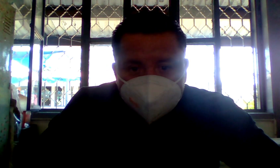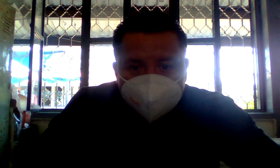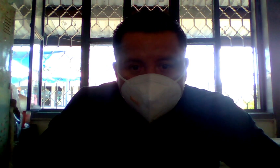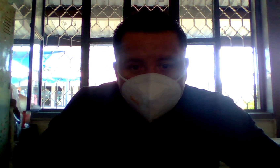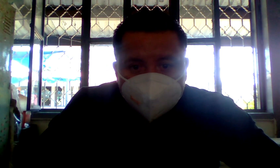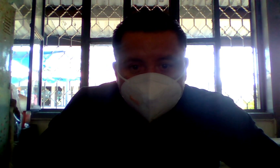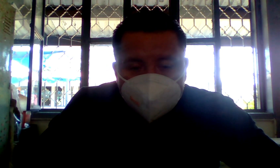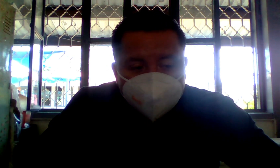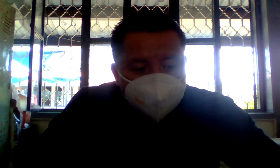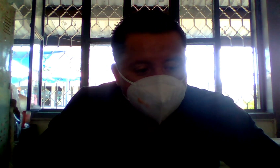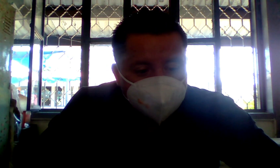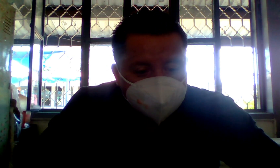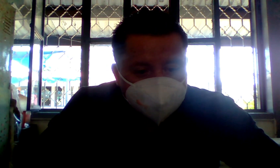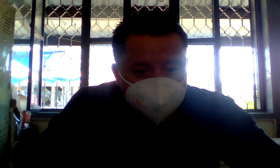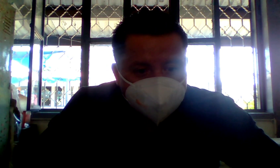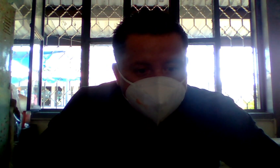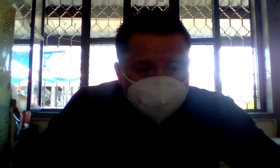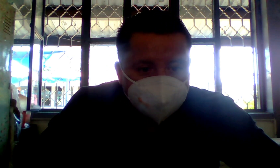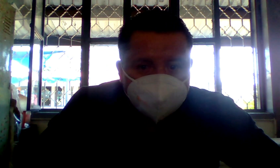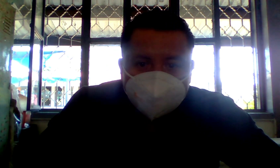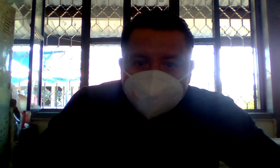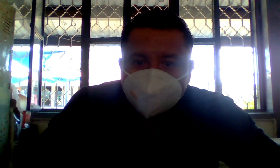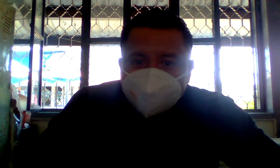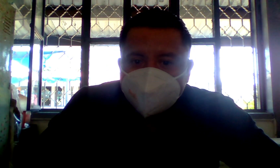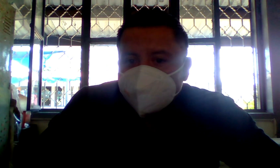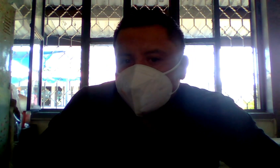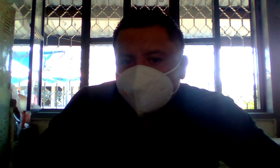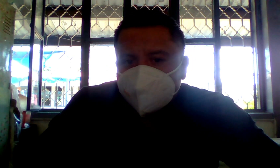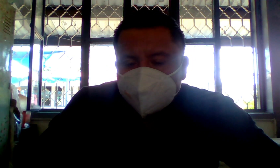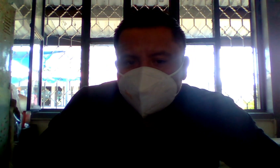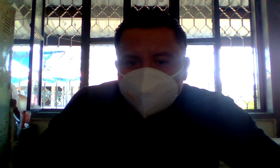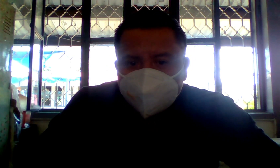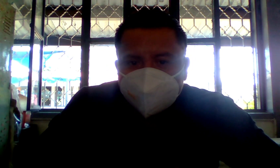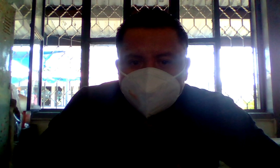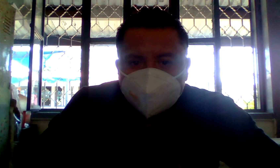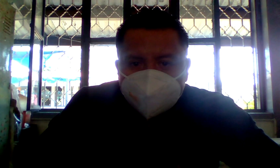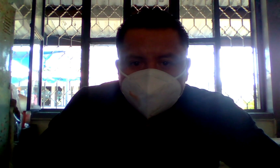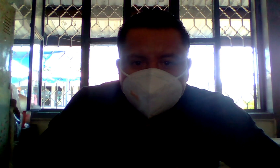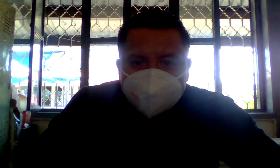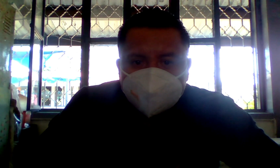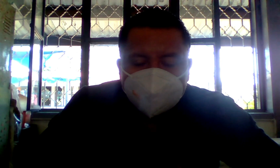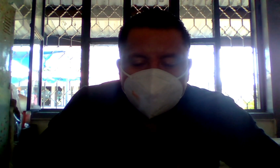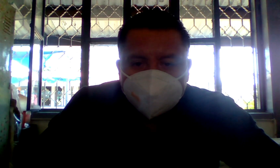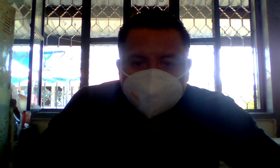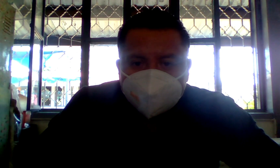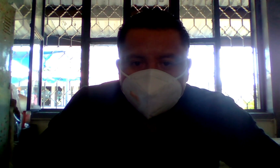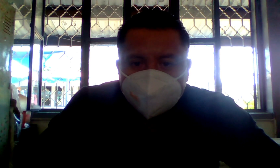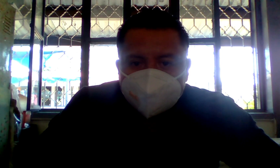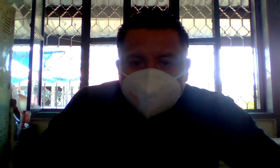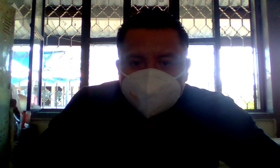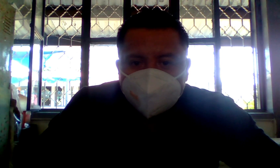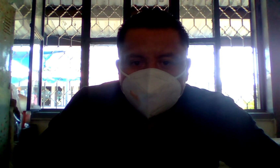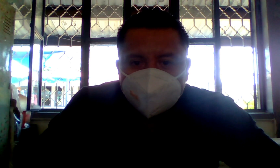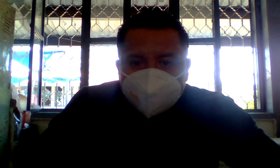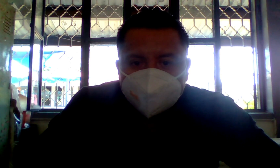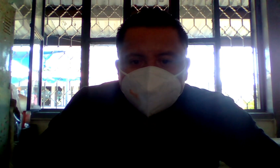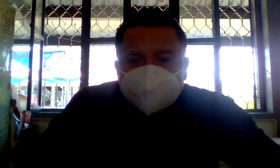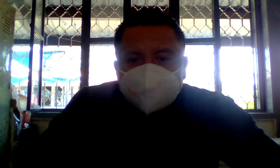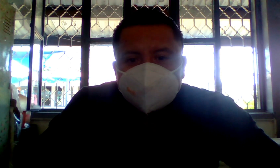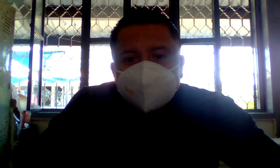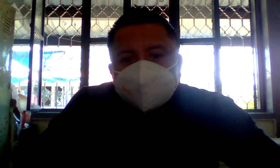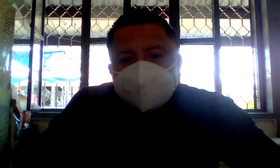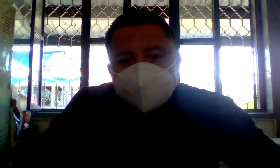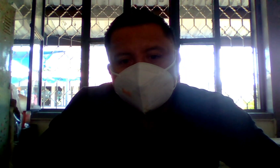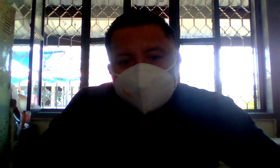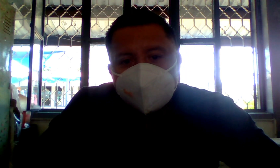más alto que otros años. Sí, me queda claro a mí, y coincido con todos y cada uno de ustedes, que en materia de salarial pues